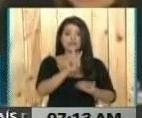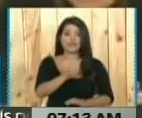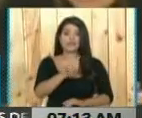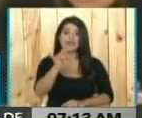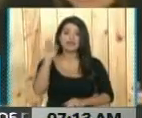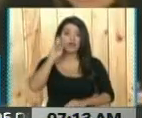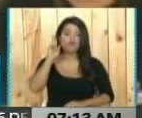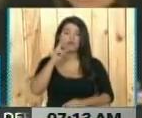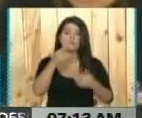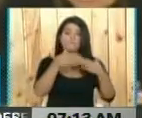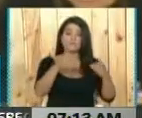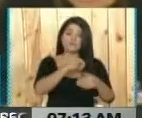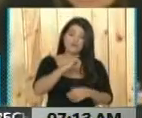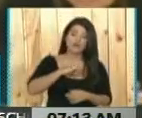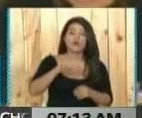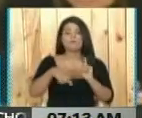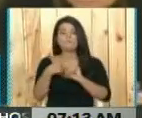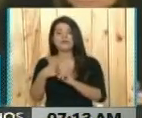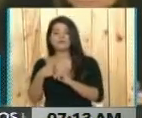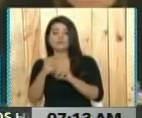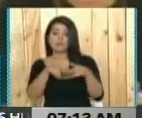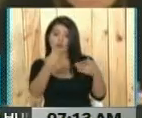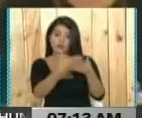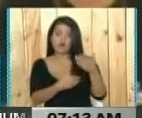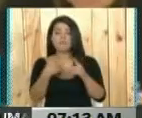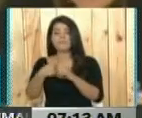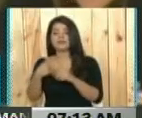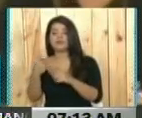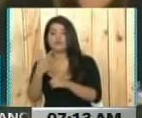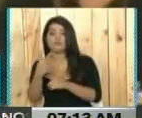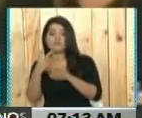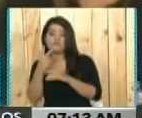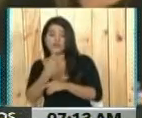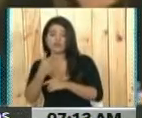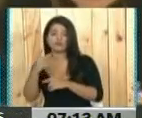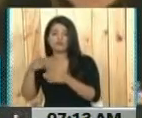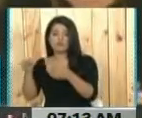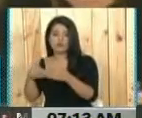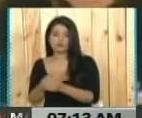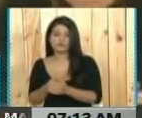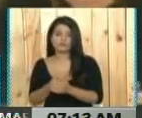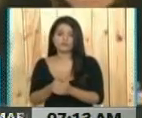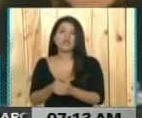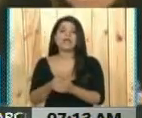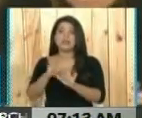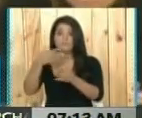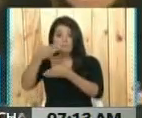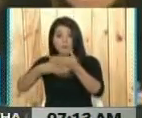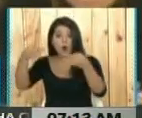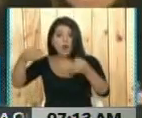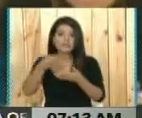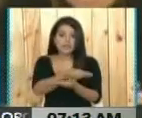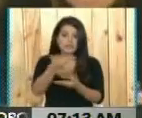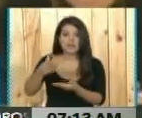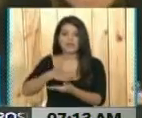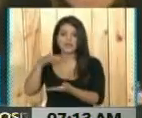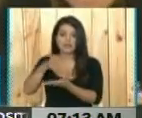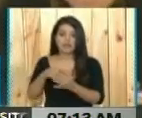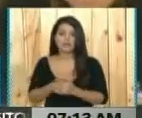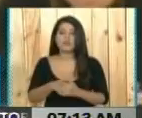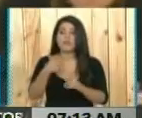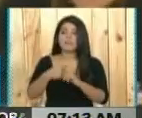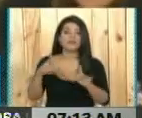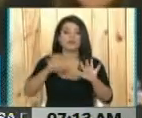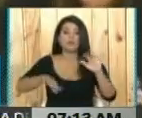92% de estos recibe papel prensa de parte del Estado. 63% de los venezolanos se conecta a Internet y somos el único país del mundo donde se